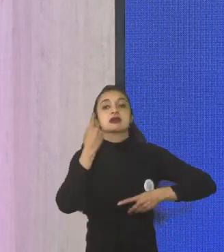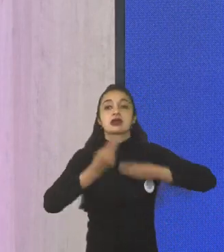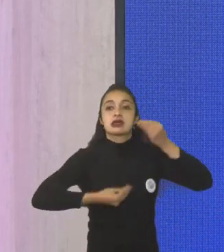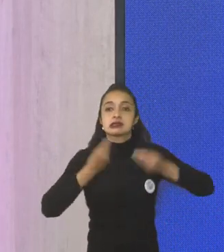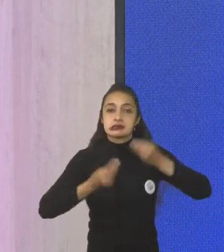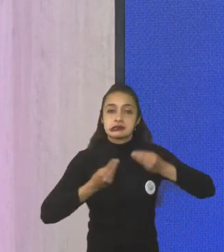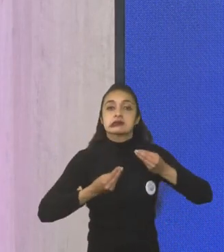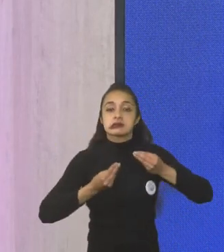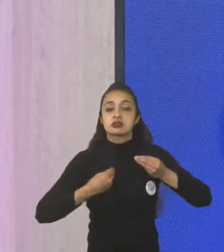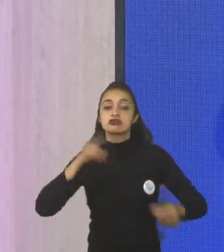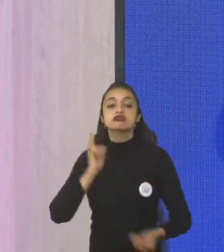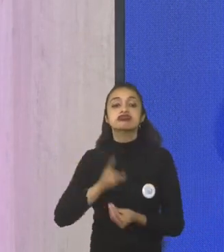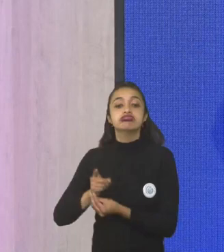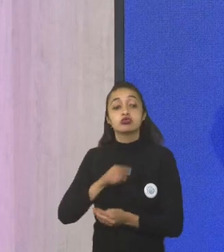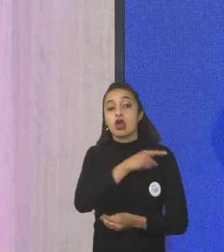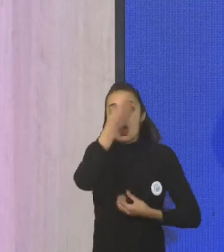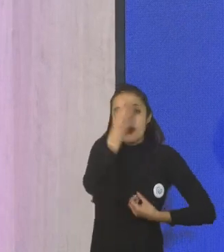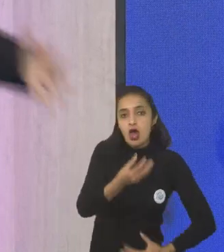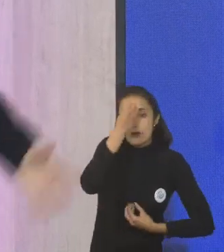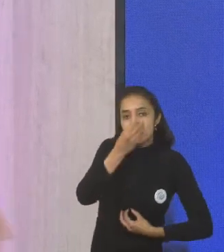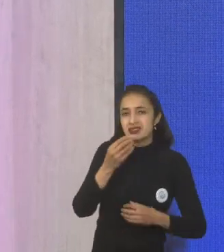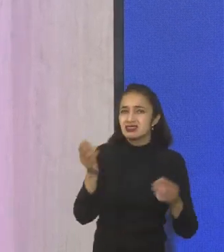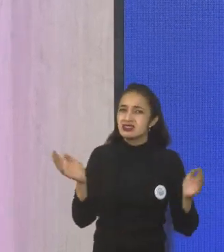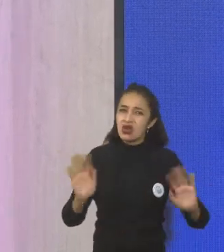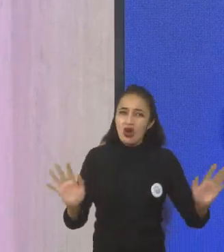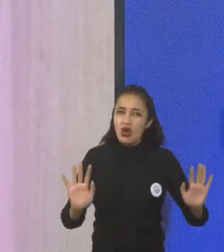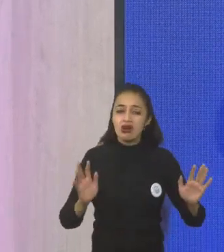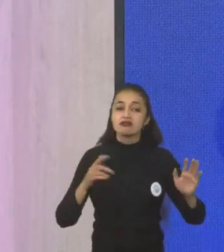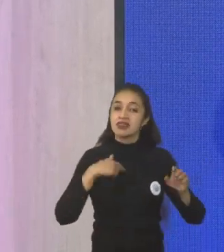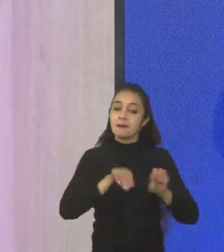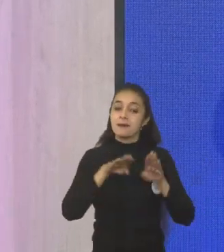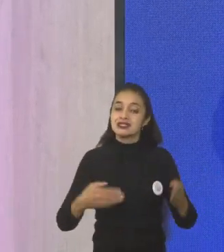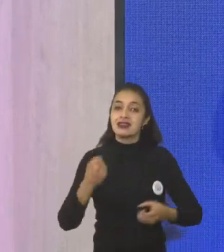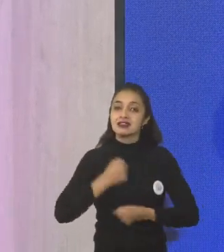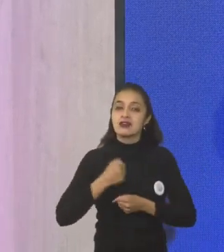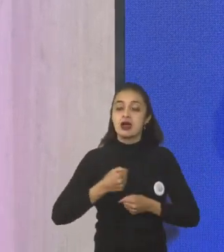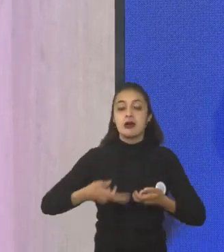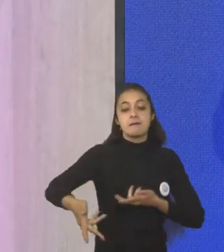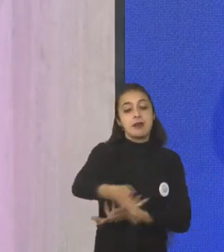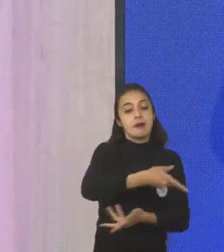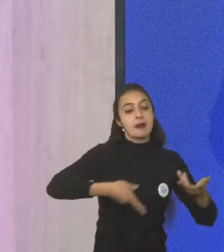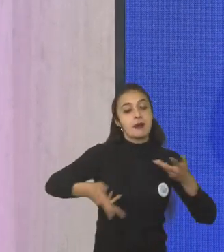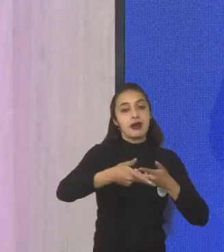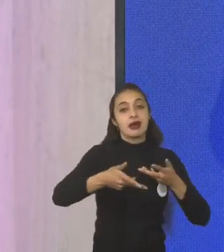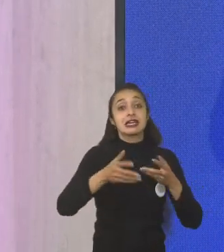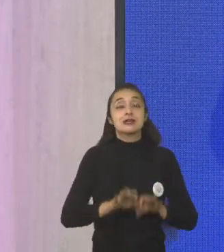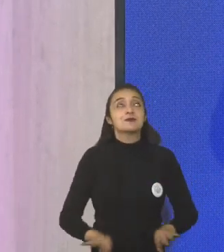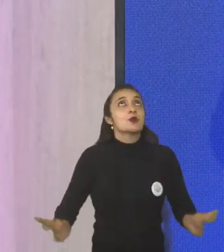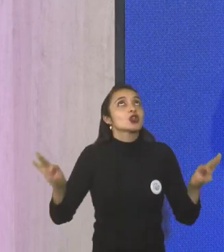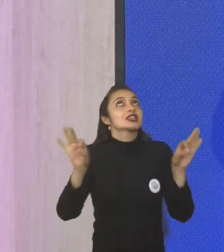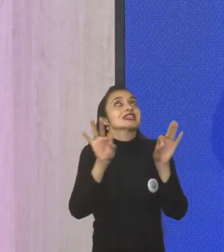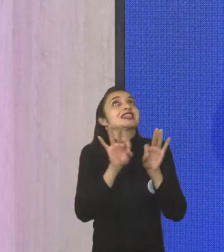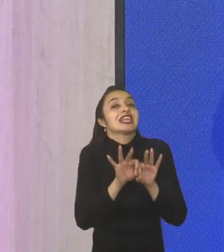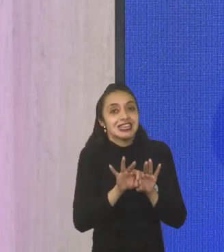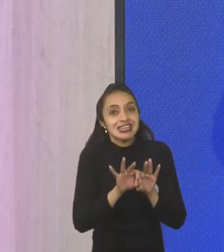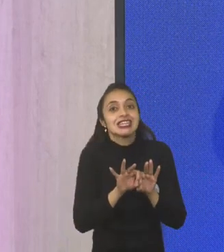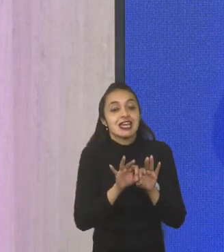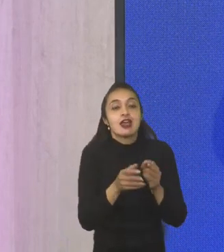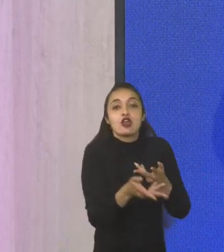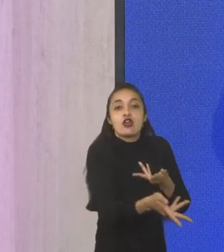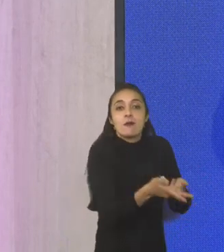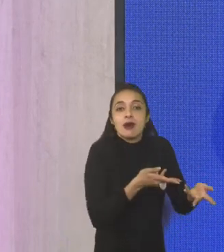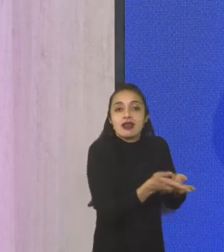porque yo digo y porque yo lo creo y porque yo lo pienso. Abre la mesa de trabajo y por eso te digo, la empanada es fundamental ahí. O sea, comparte